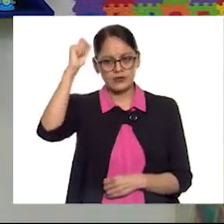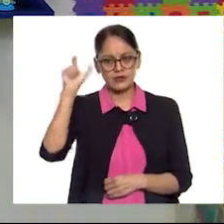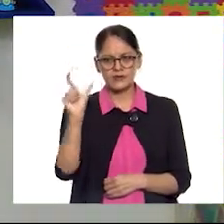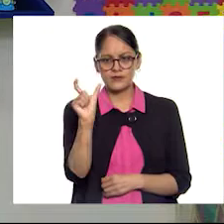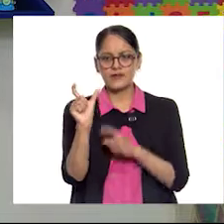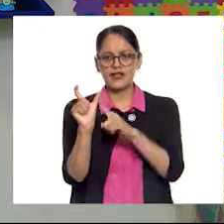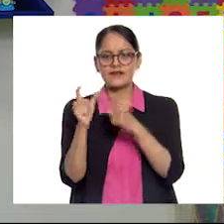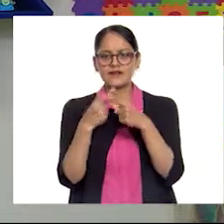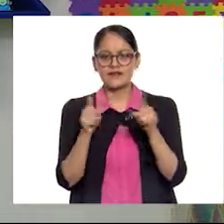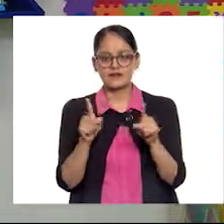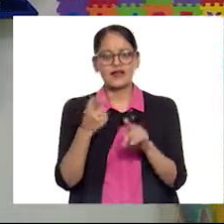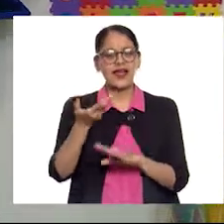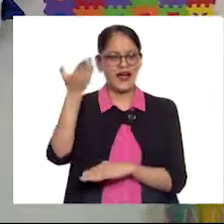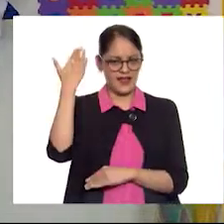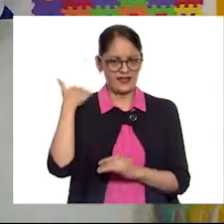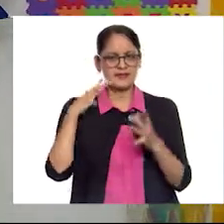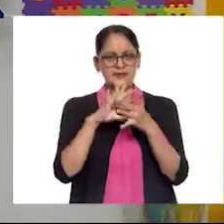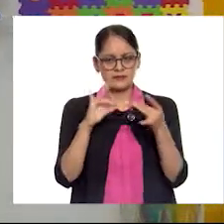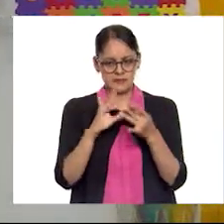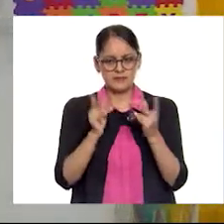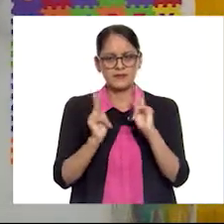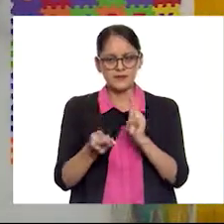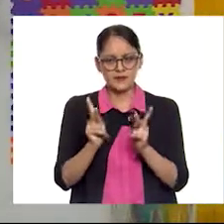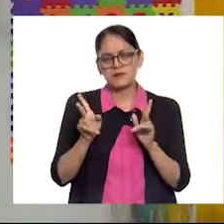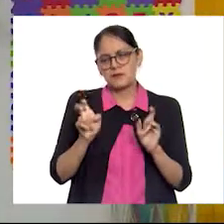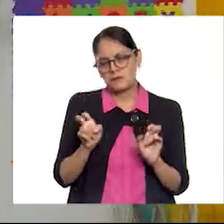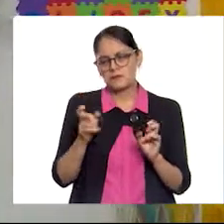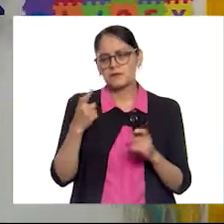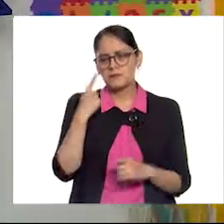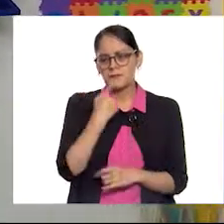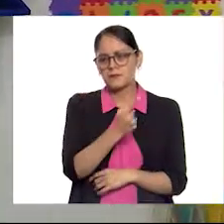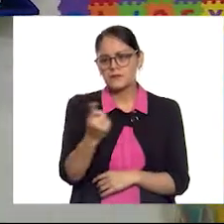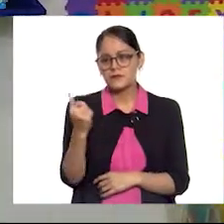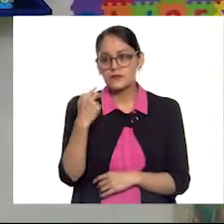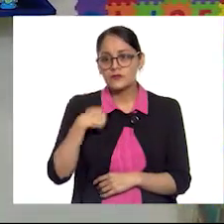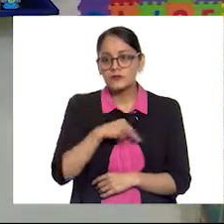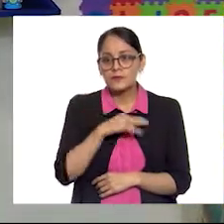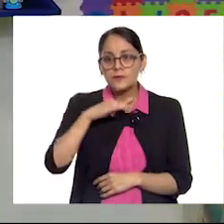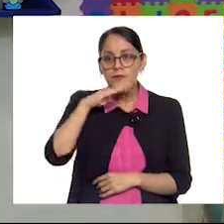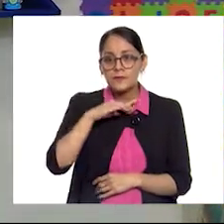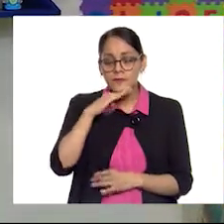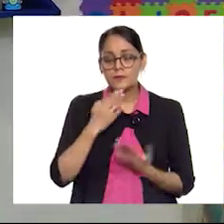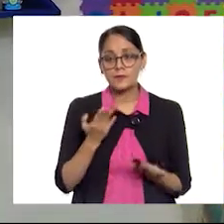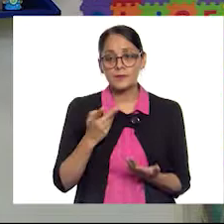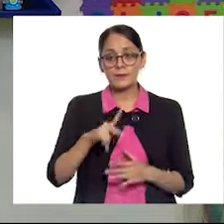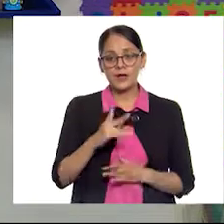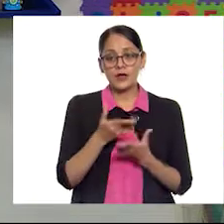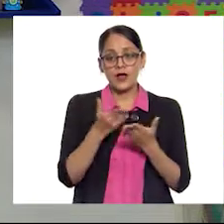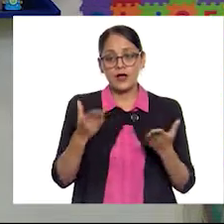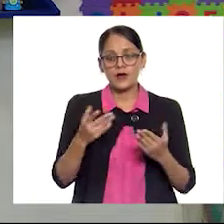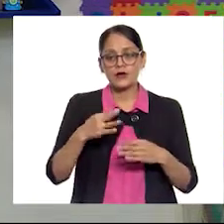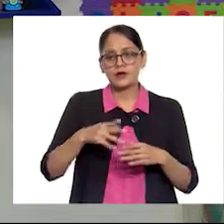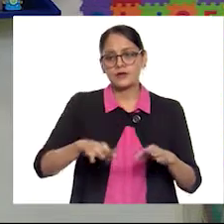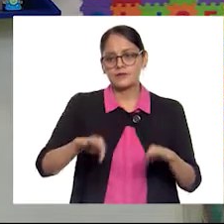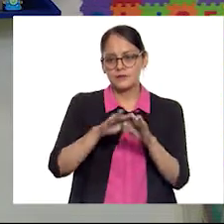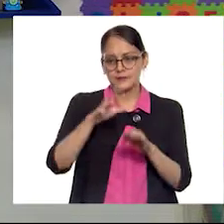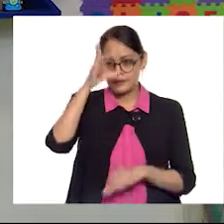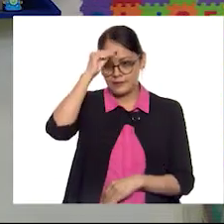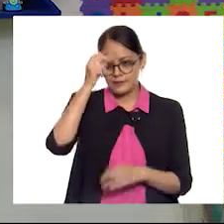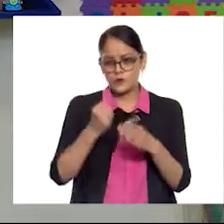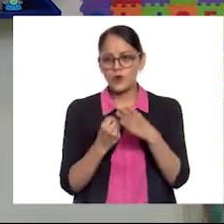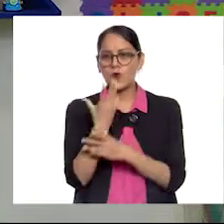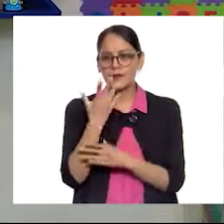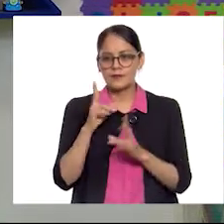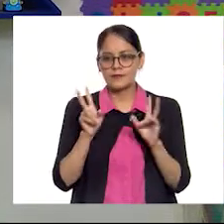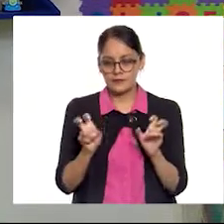hemos estado trabajando un poco sobre toda esta situación que a lo mejor no nos habíamos dado cuenta, pero vamos a aprender hoy cosas nuevas. ¿Qué te parece?